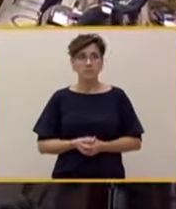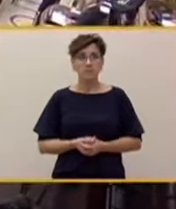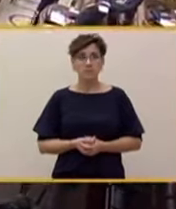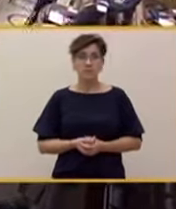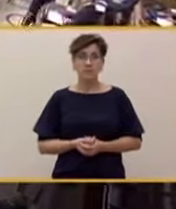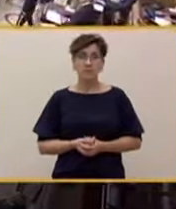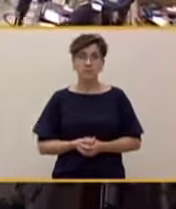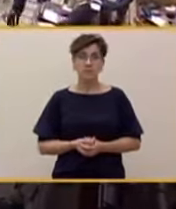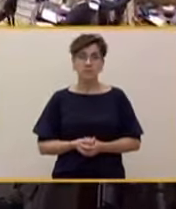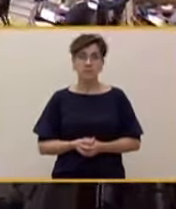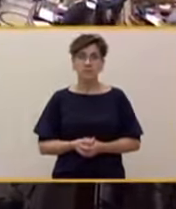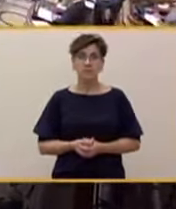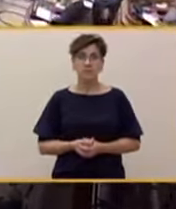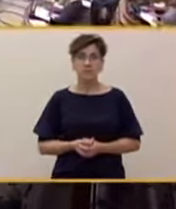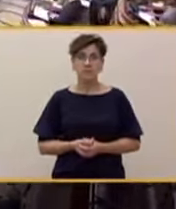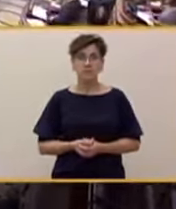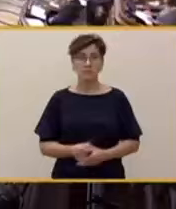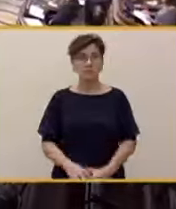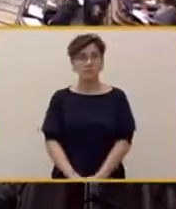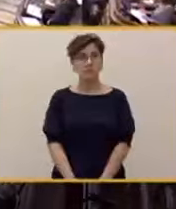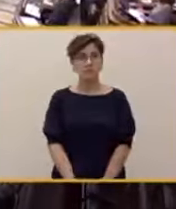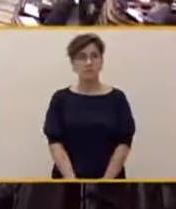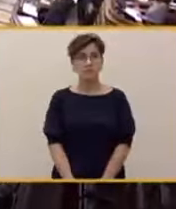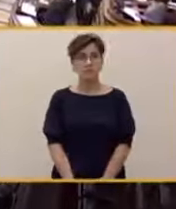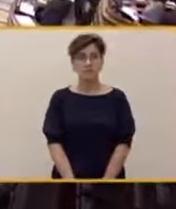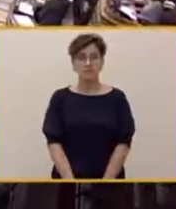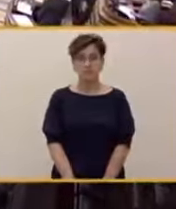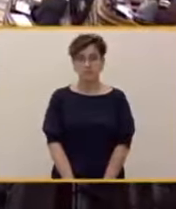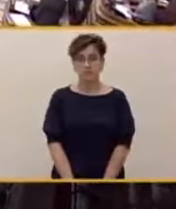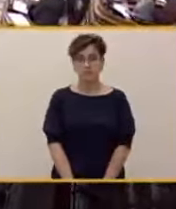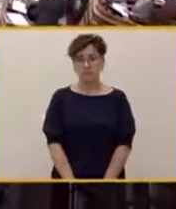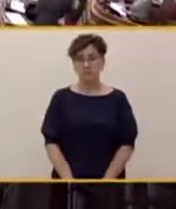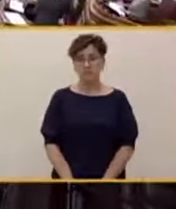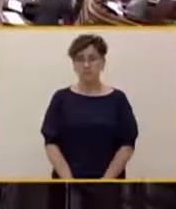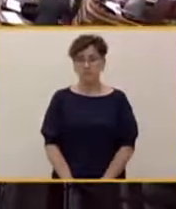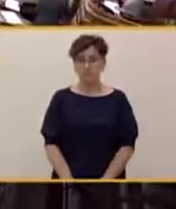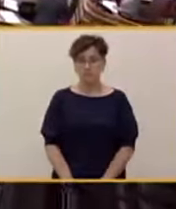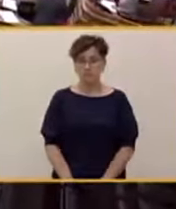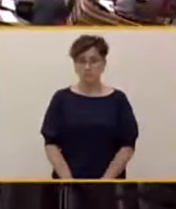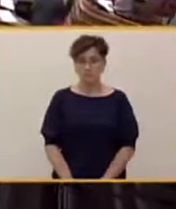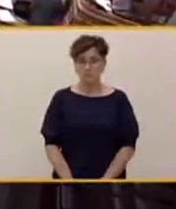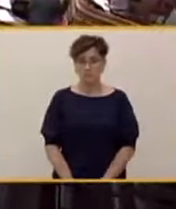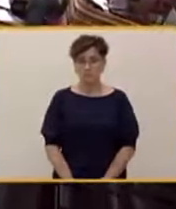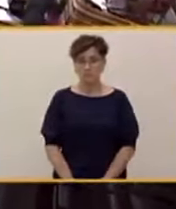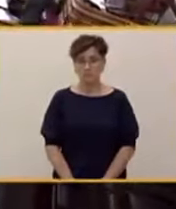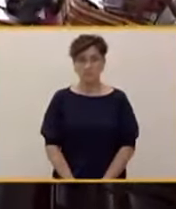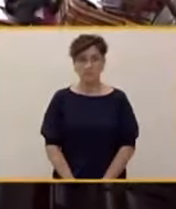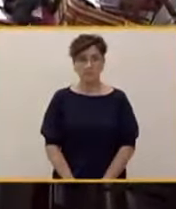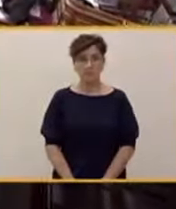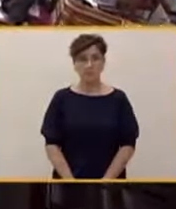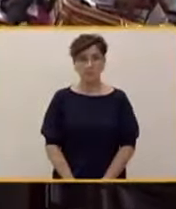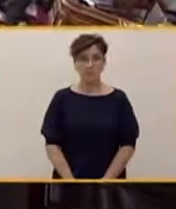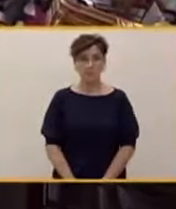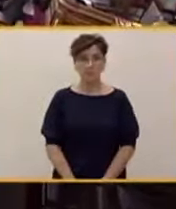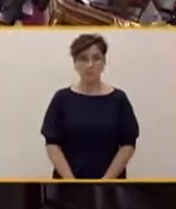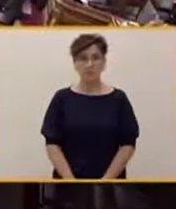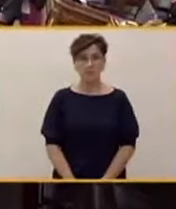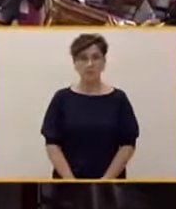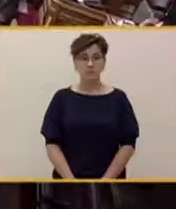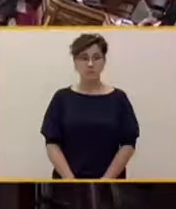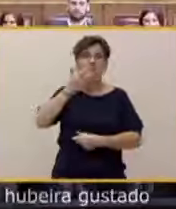sea, en el pedido permiso o actualizado en el Congreso para hablar de un tema, no puedes hablar de otro. A mí me parece perfecto eso